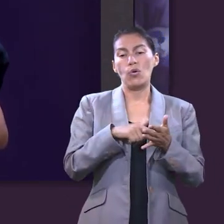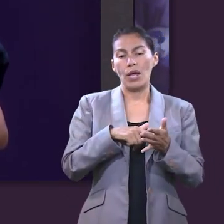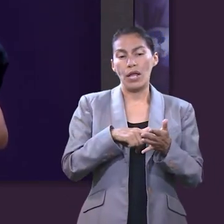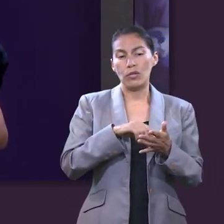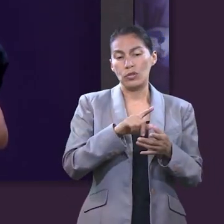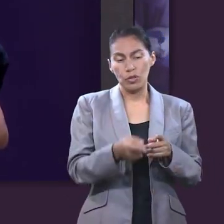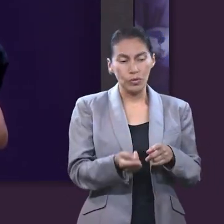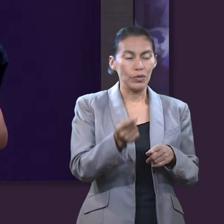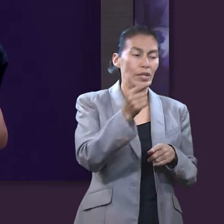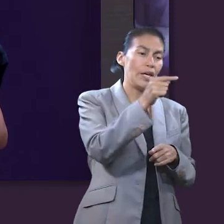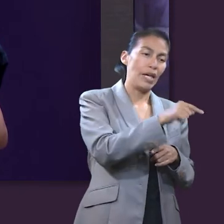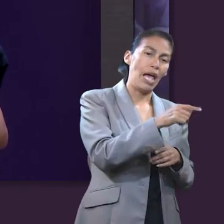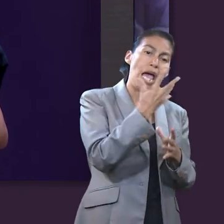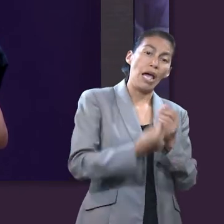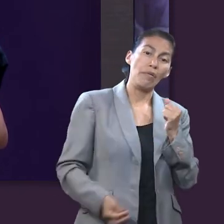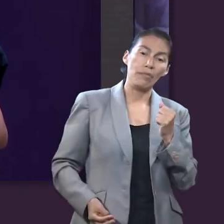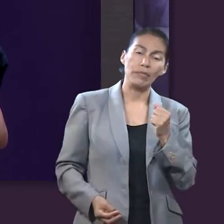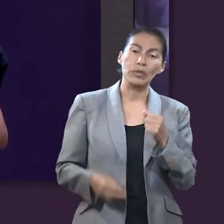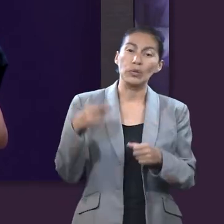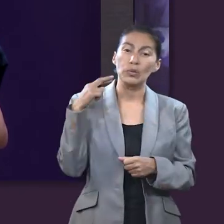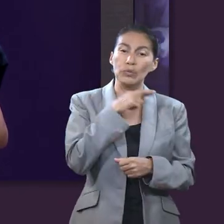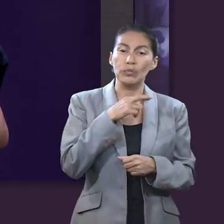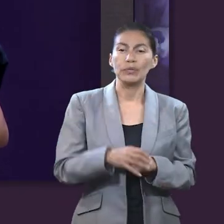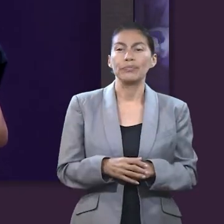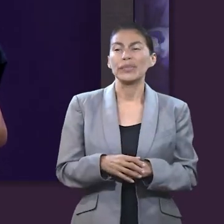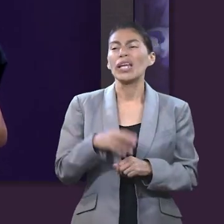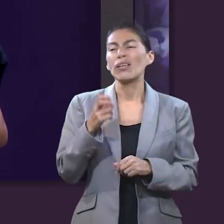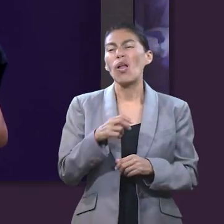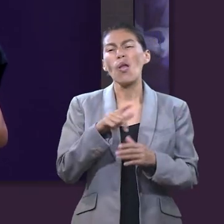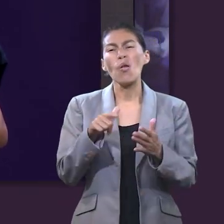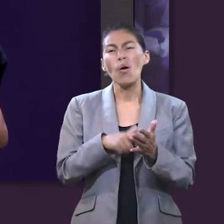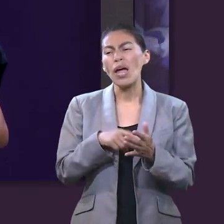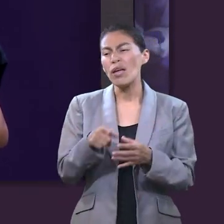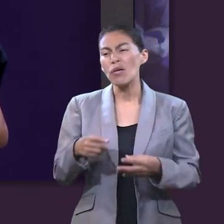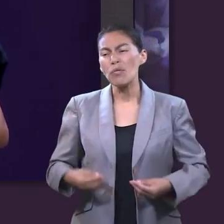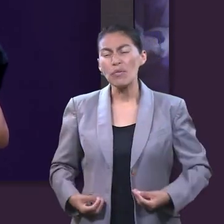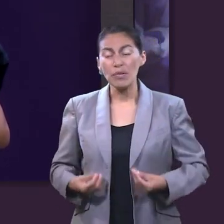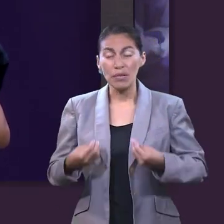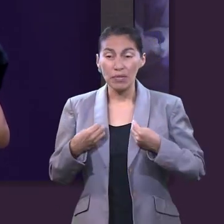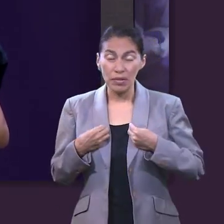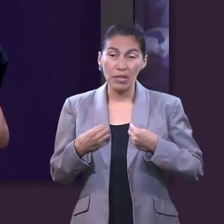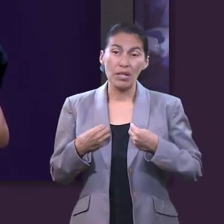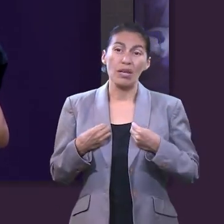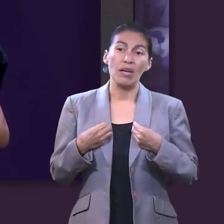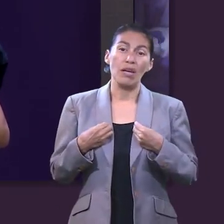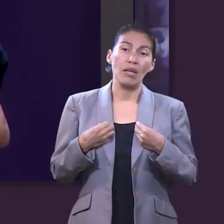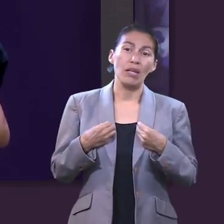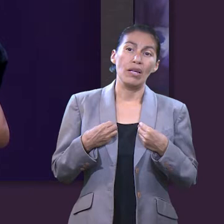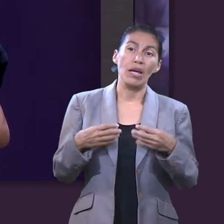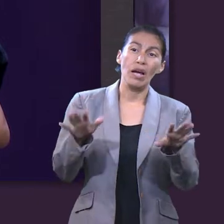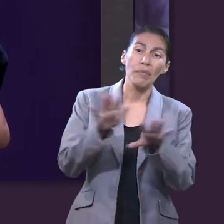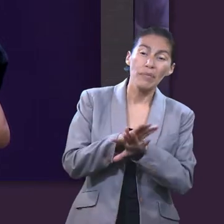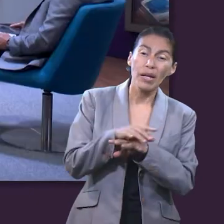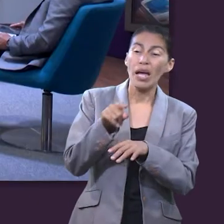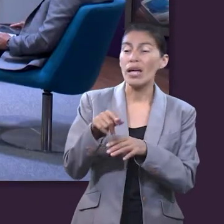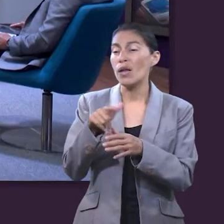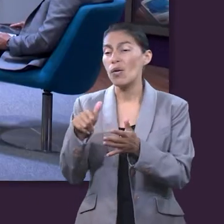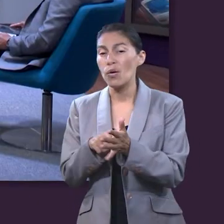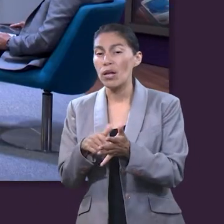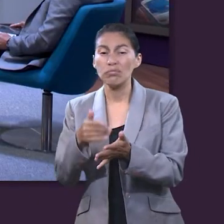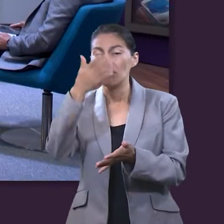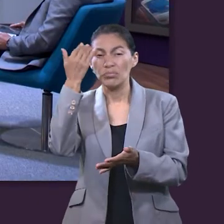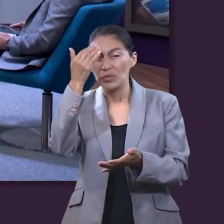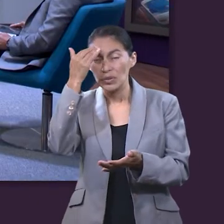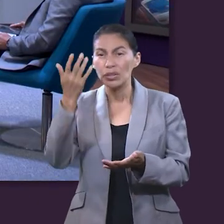donde ellos residían. Entonces, tuvieron que regresar y tuvieron que huir. Entonces, ser migrantes en un lugar desconocido, que tal vez no era su